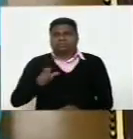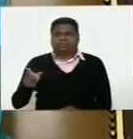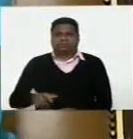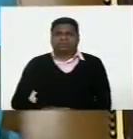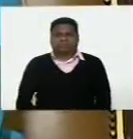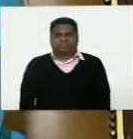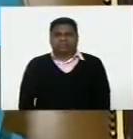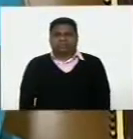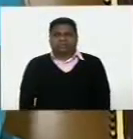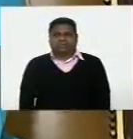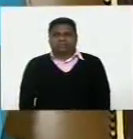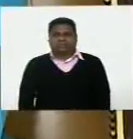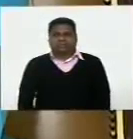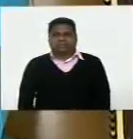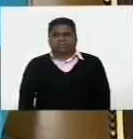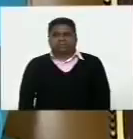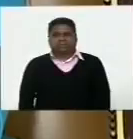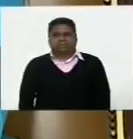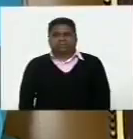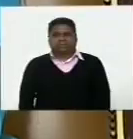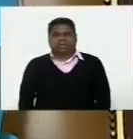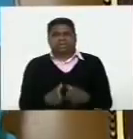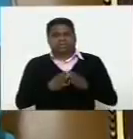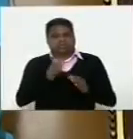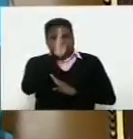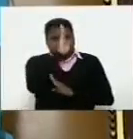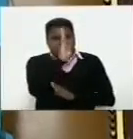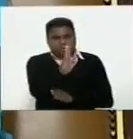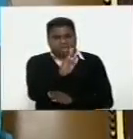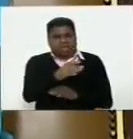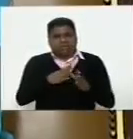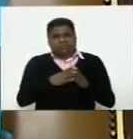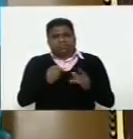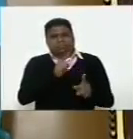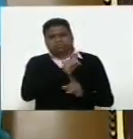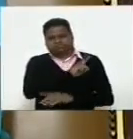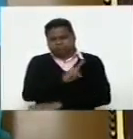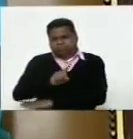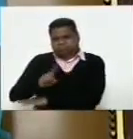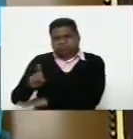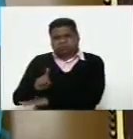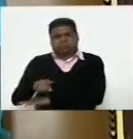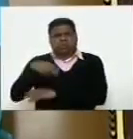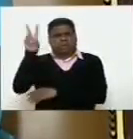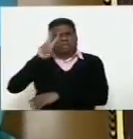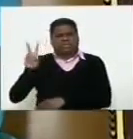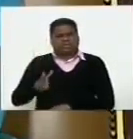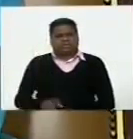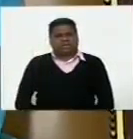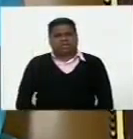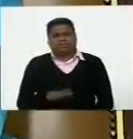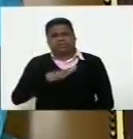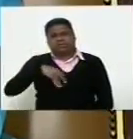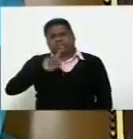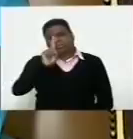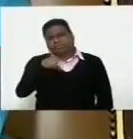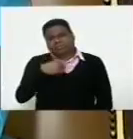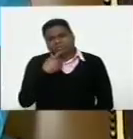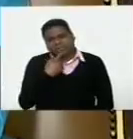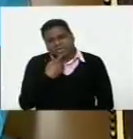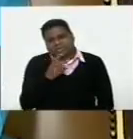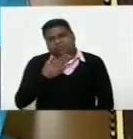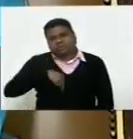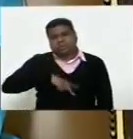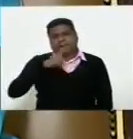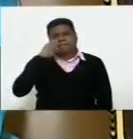que está alineado con ese empecinamiento que tenemos los venezolanos y las venezolanas, pero sobre todo que tiene nuestro